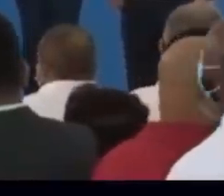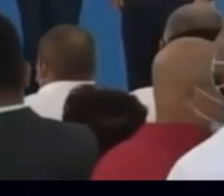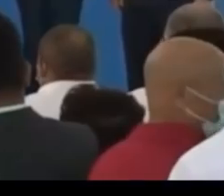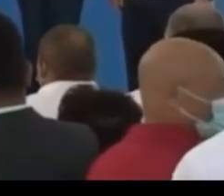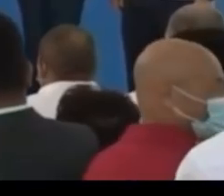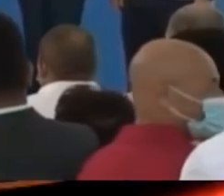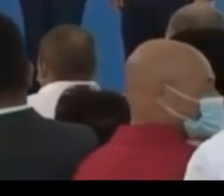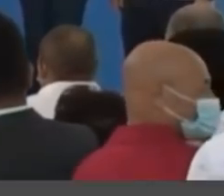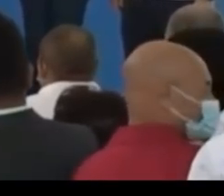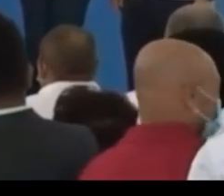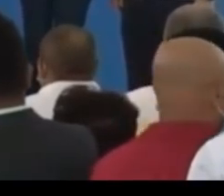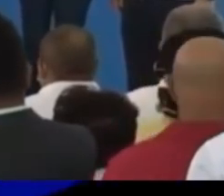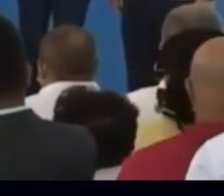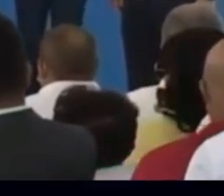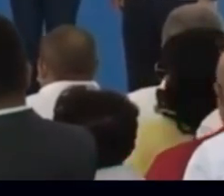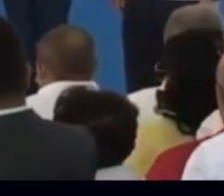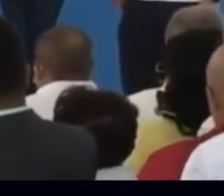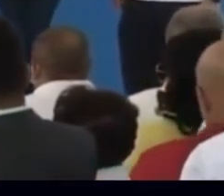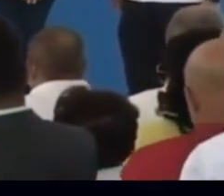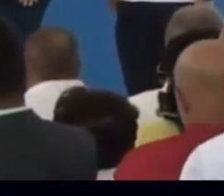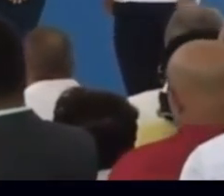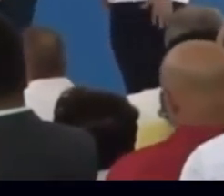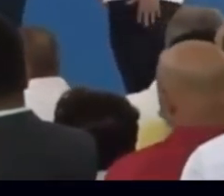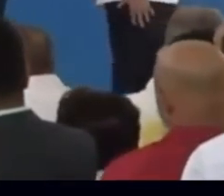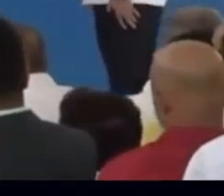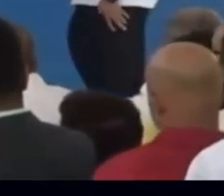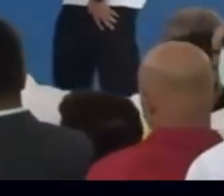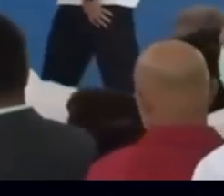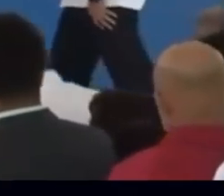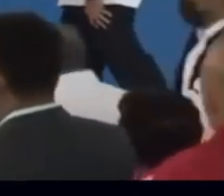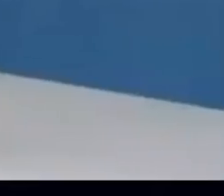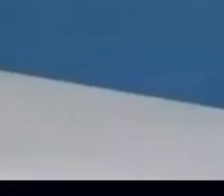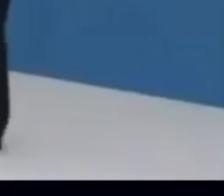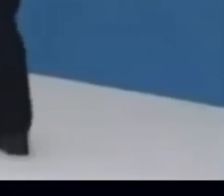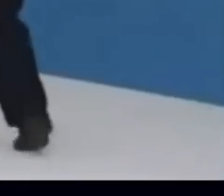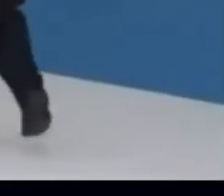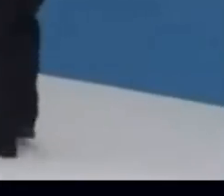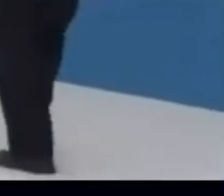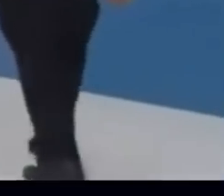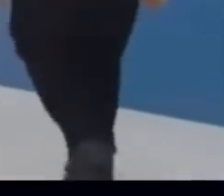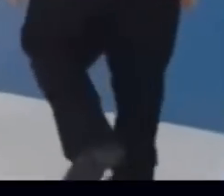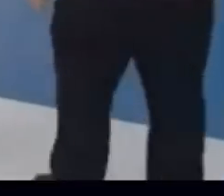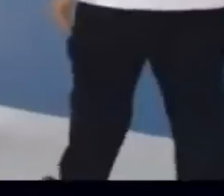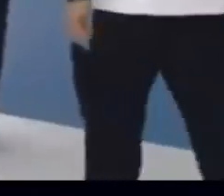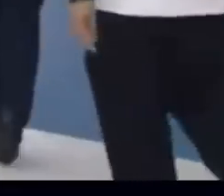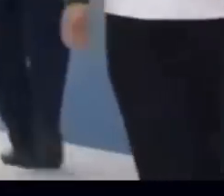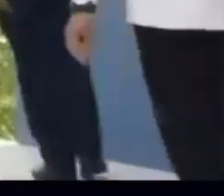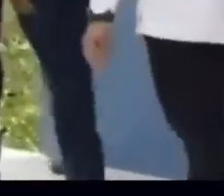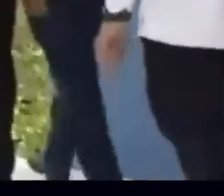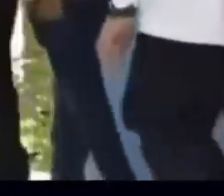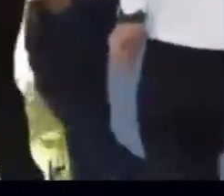dispone a acompañar a la joven María Yoneiris Ángeles, de 17 años de edad. Ella es hija de María